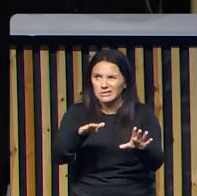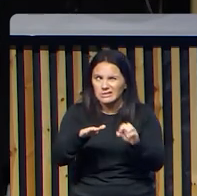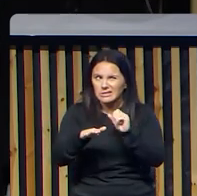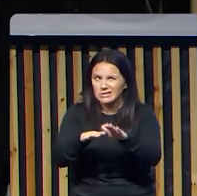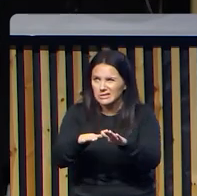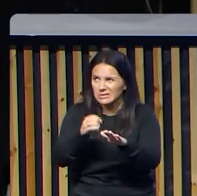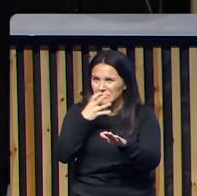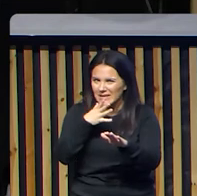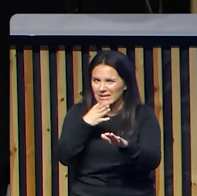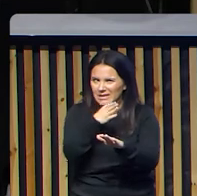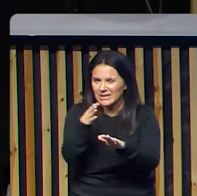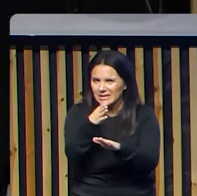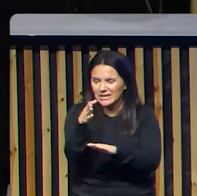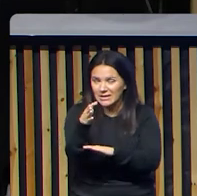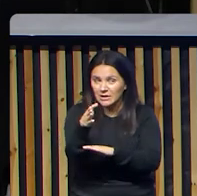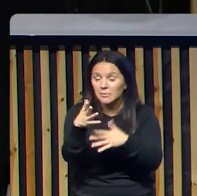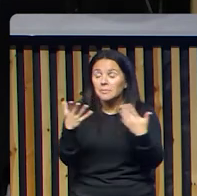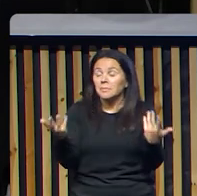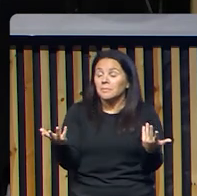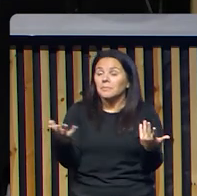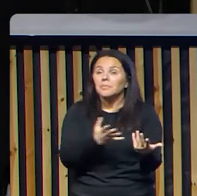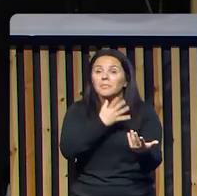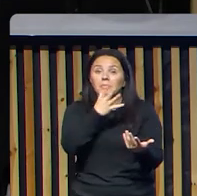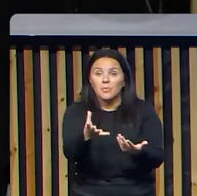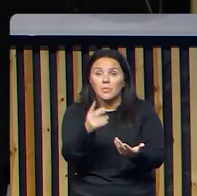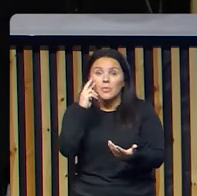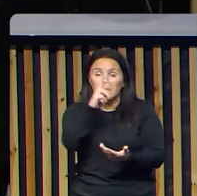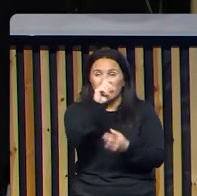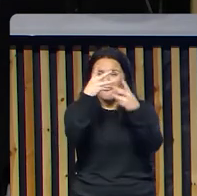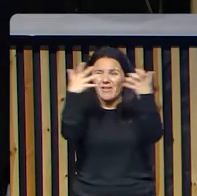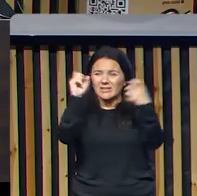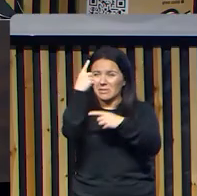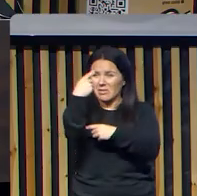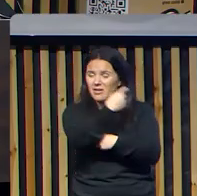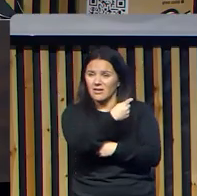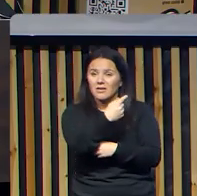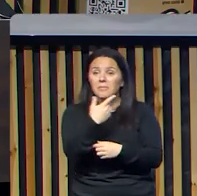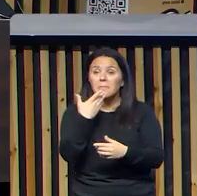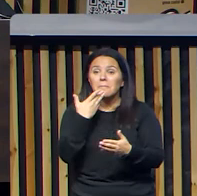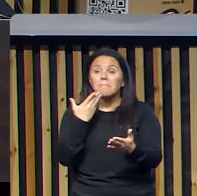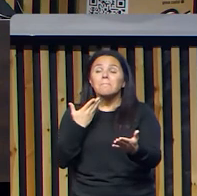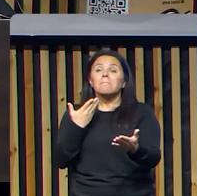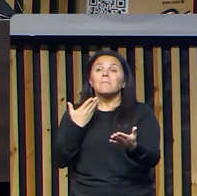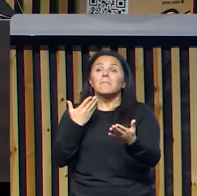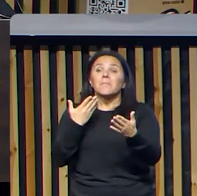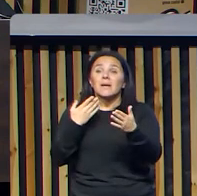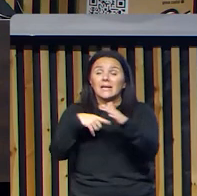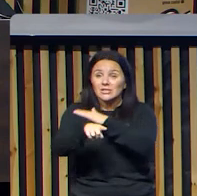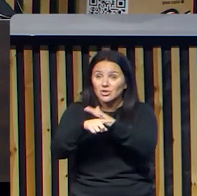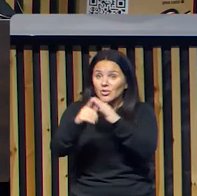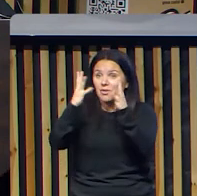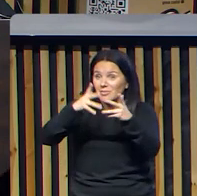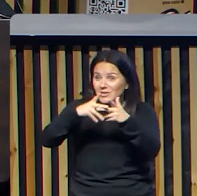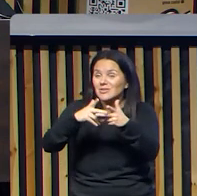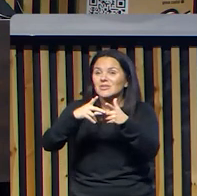Estoy llegando a donde tengo que hablar porque Mirad la primera frase pedimos que los trámites administrativos electrónicos